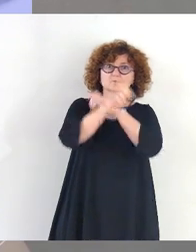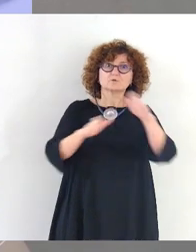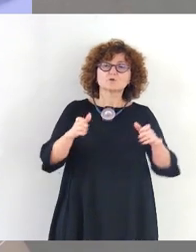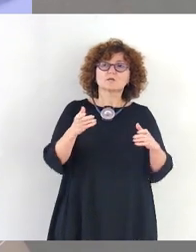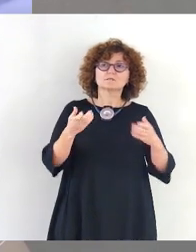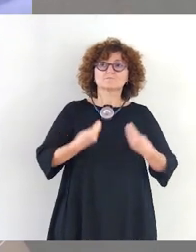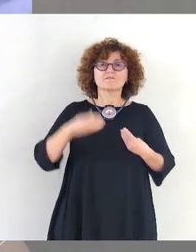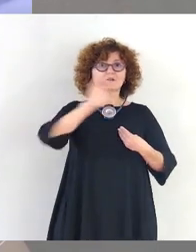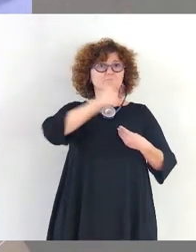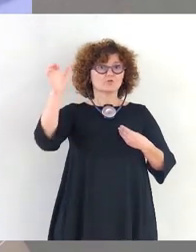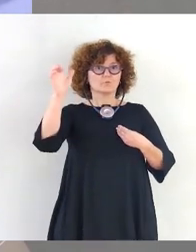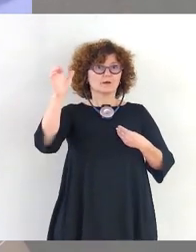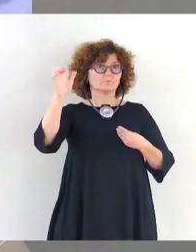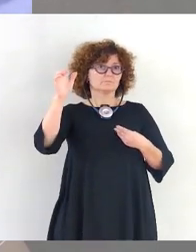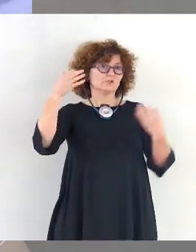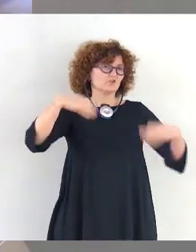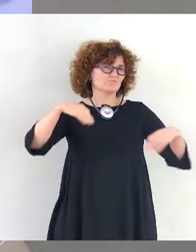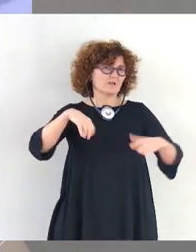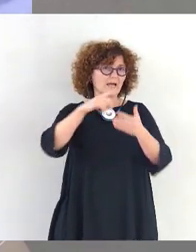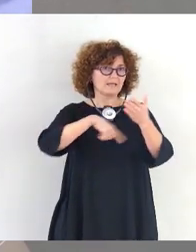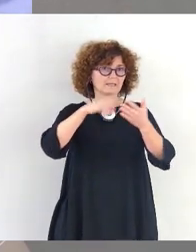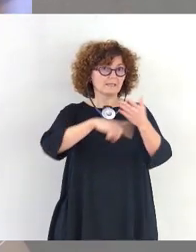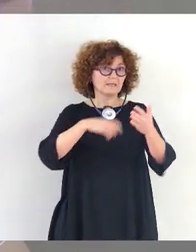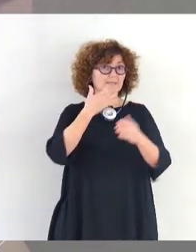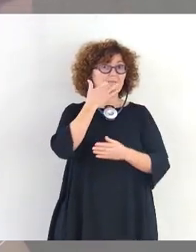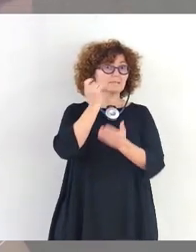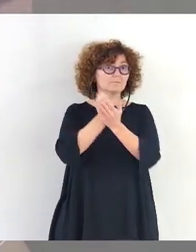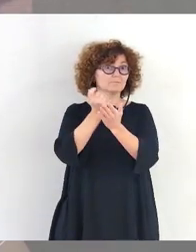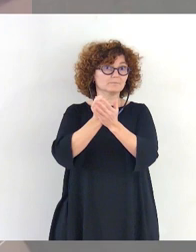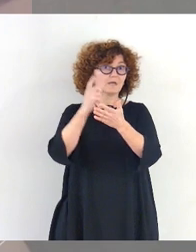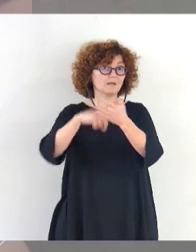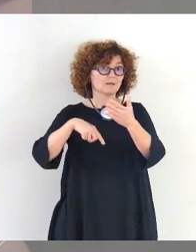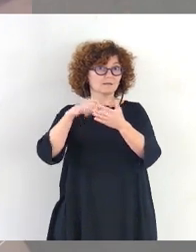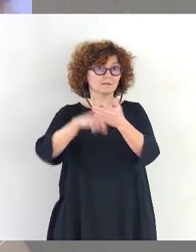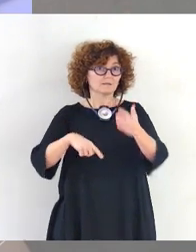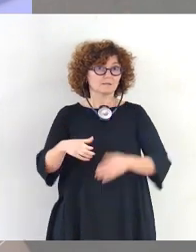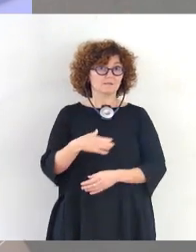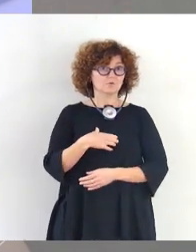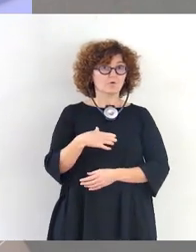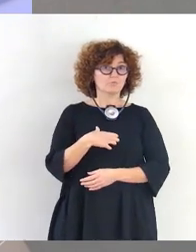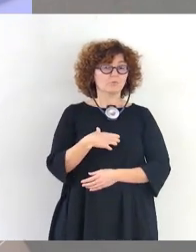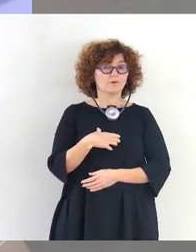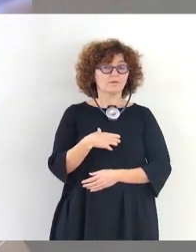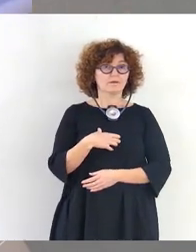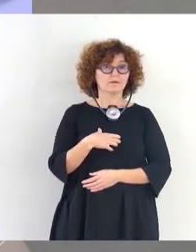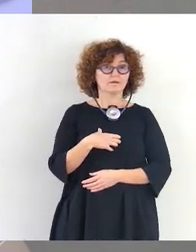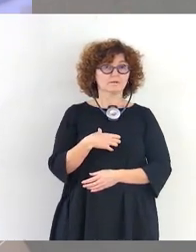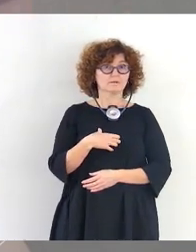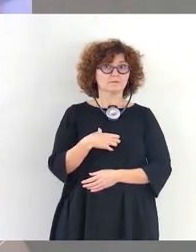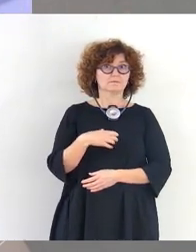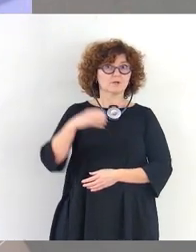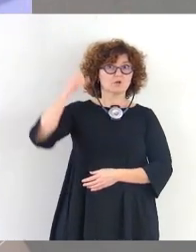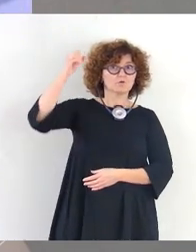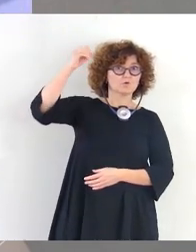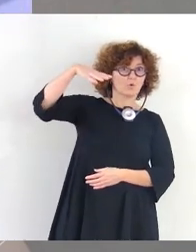alojamiento de alquiler si no pueden pagar su sus facturas de la luz los Pueden